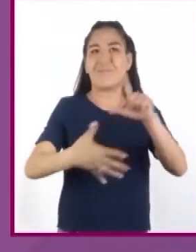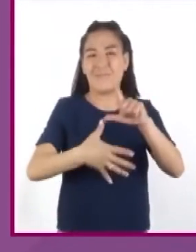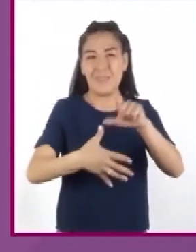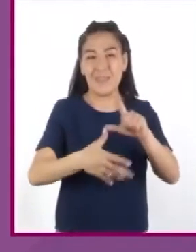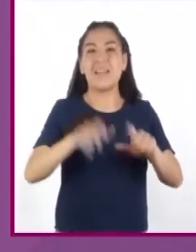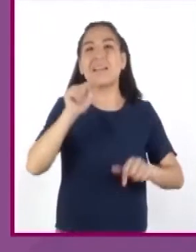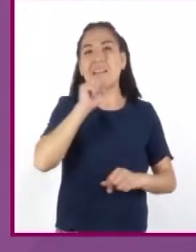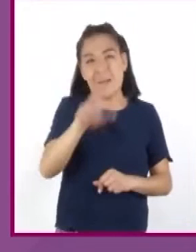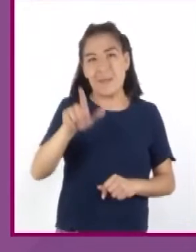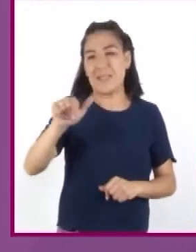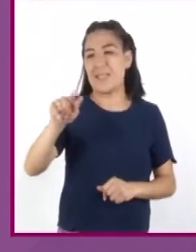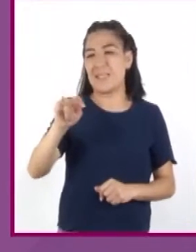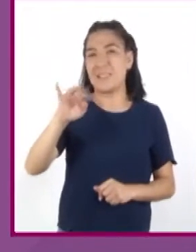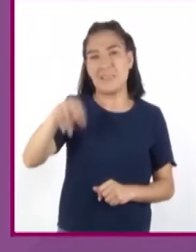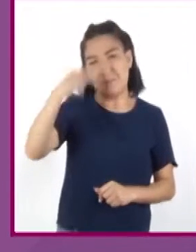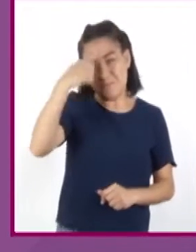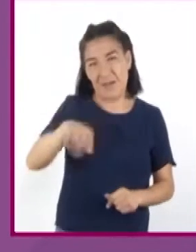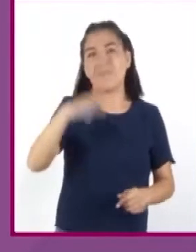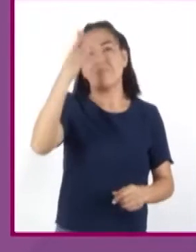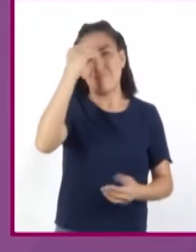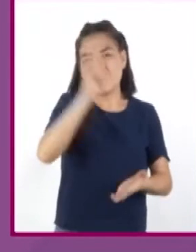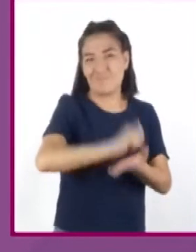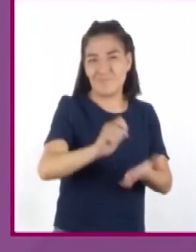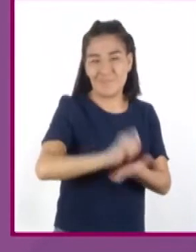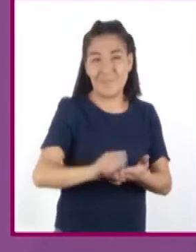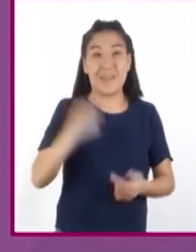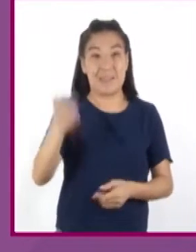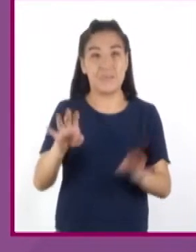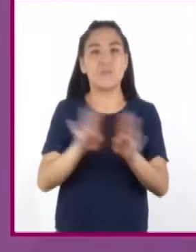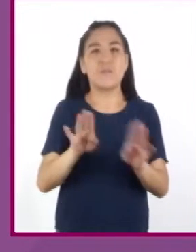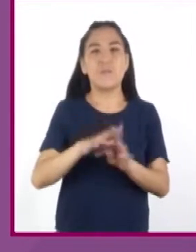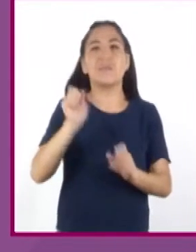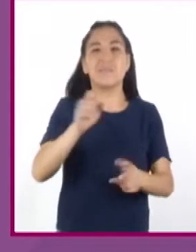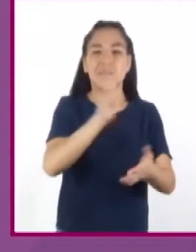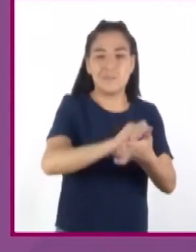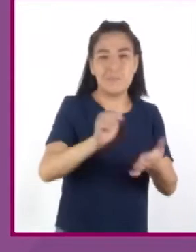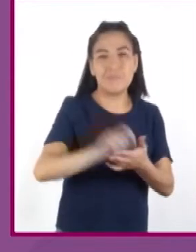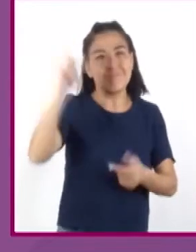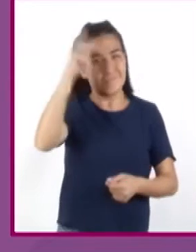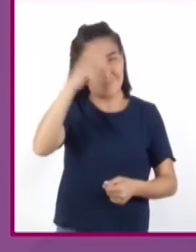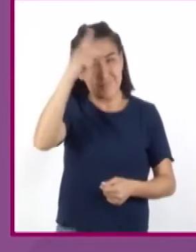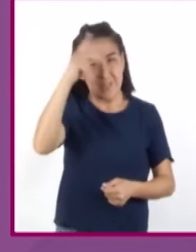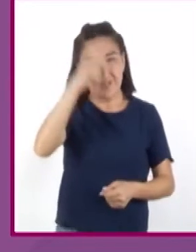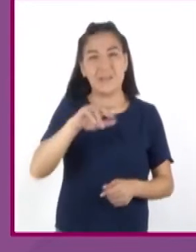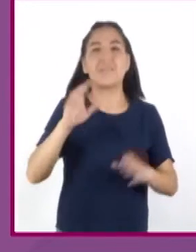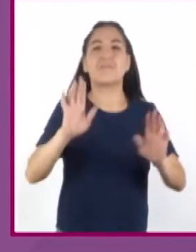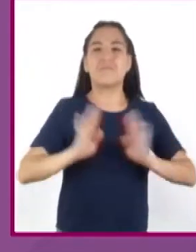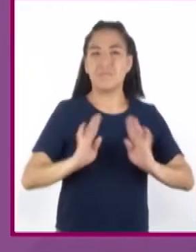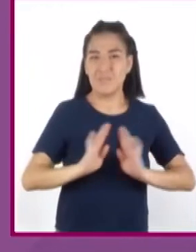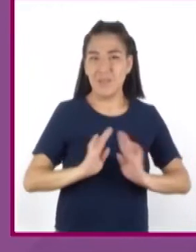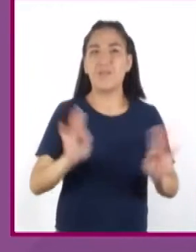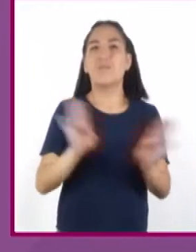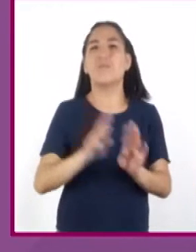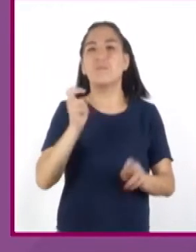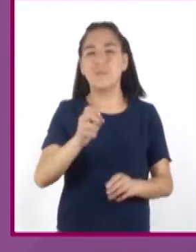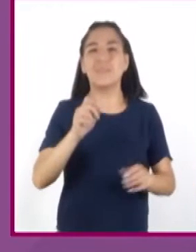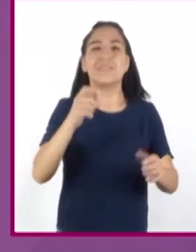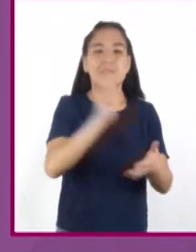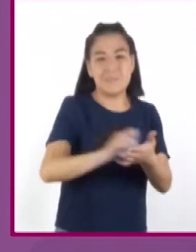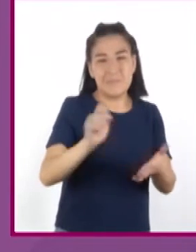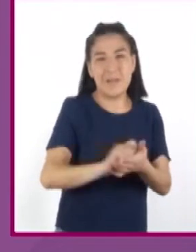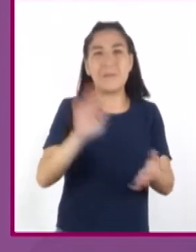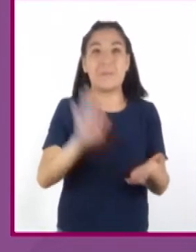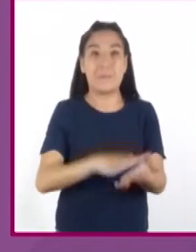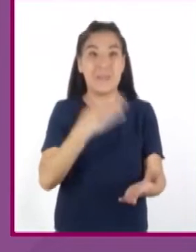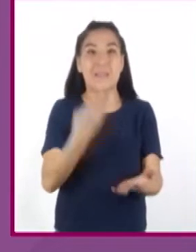el latín como paradigma de escritura. Ellos elaboraron textos pedagógicos, cartillas, doctrinas, catecismos bilingües